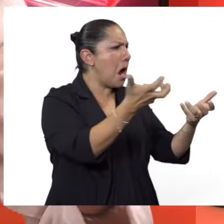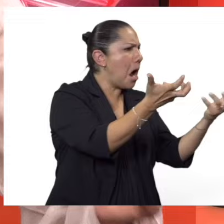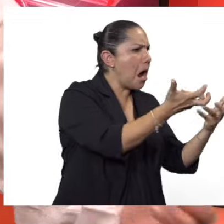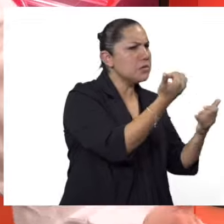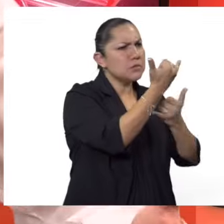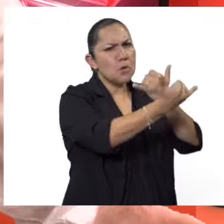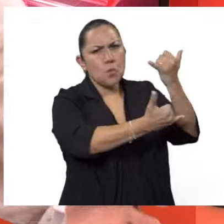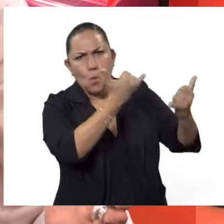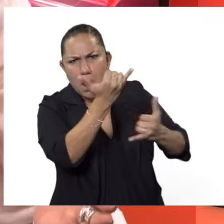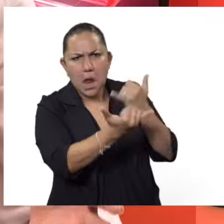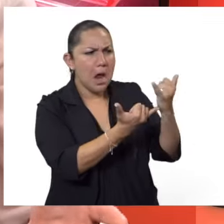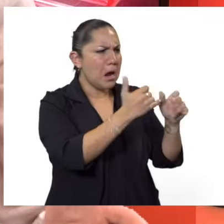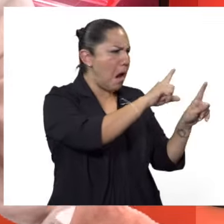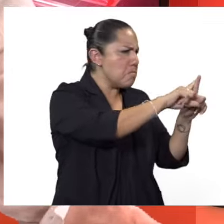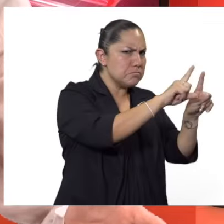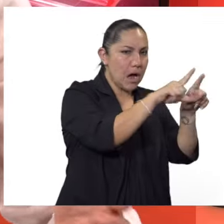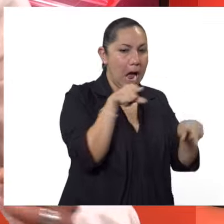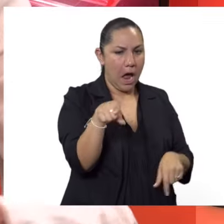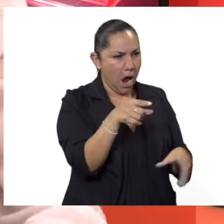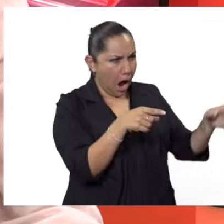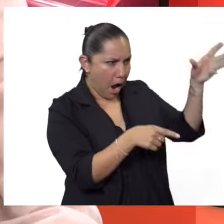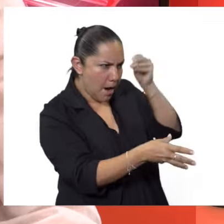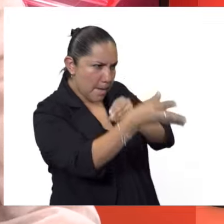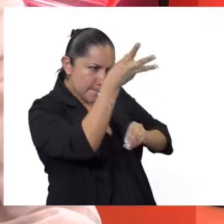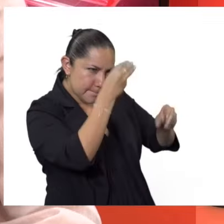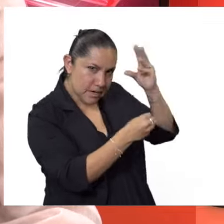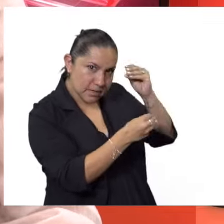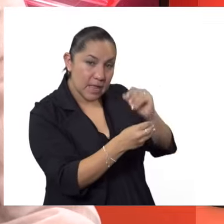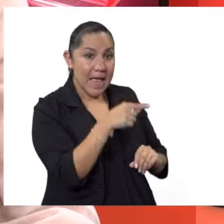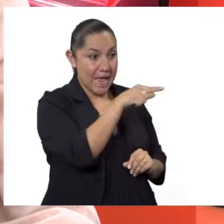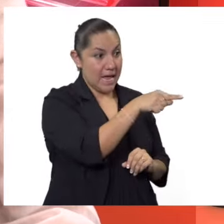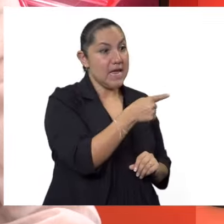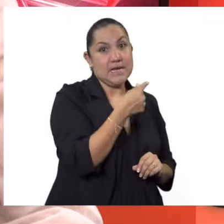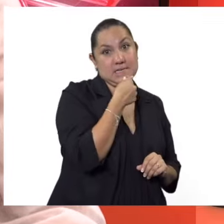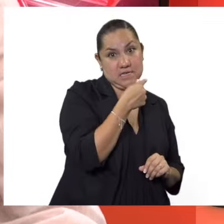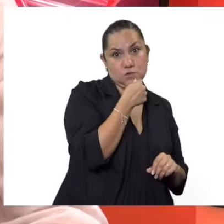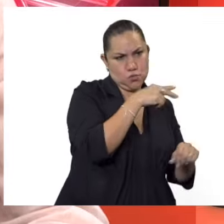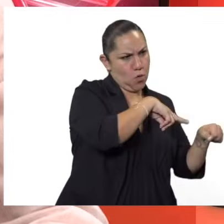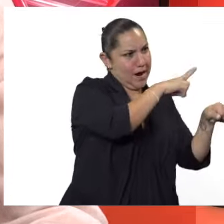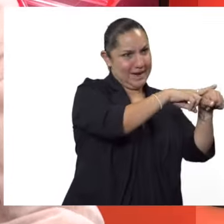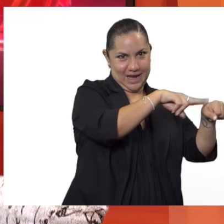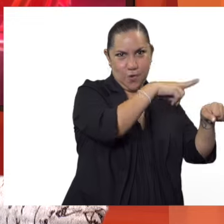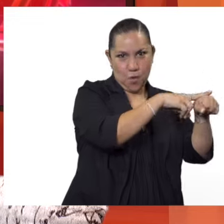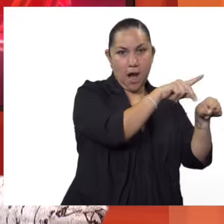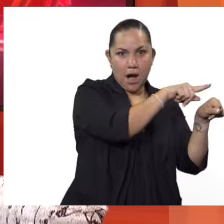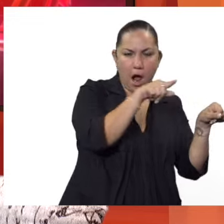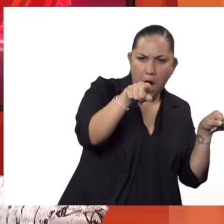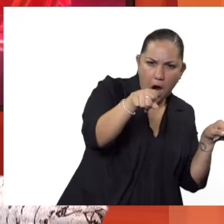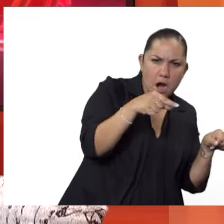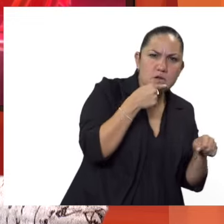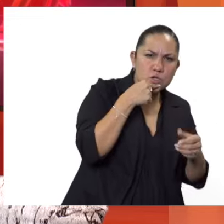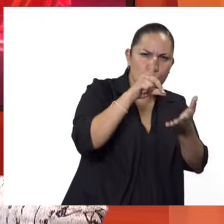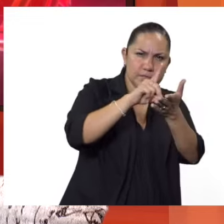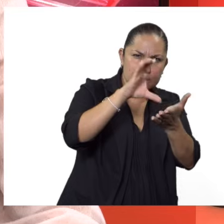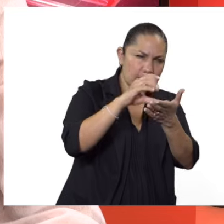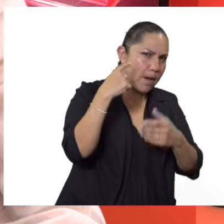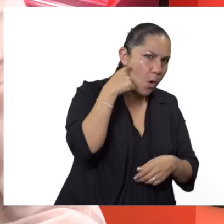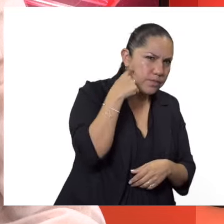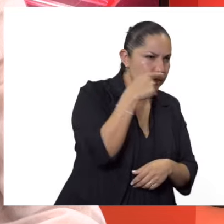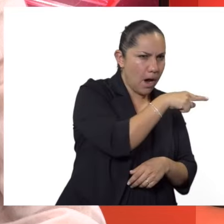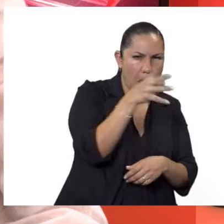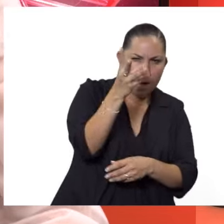juegan cómo le cómo hacen sus cosas y los niños regulares aprenden del niño con